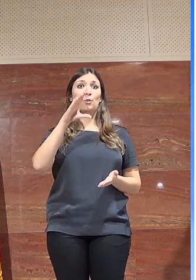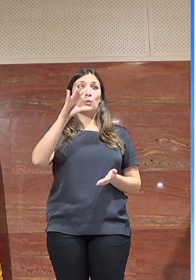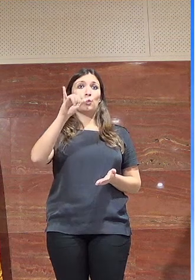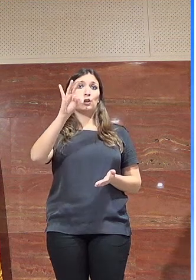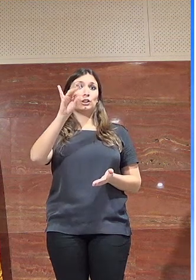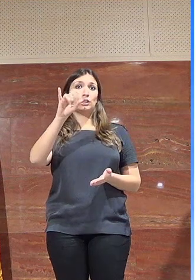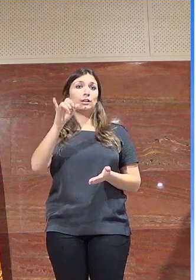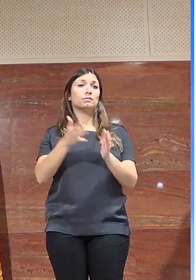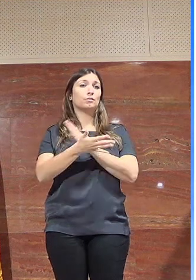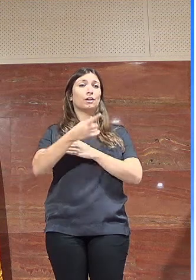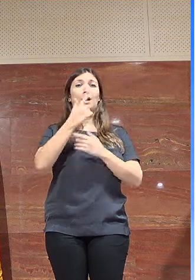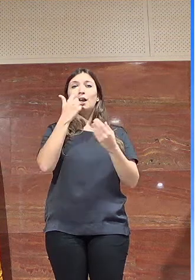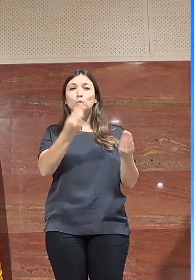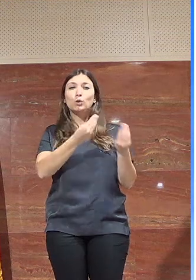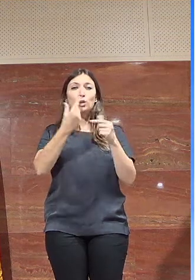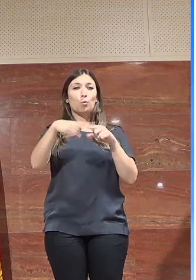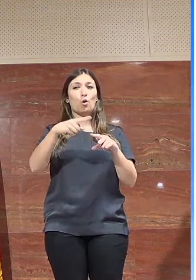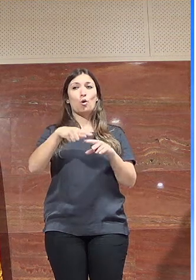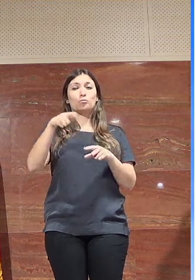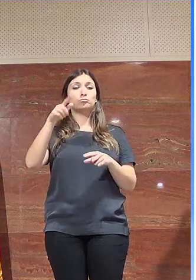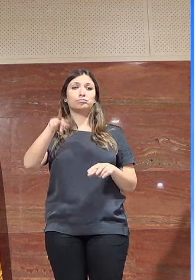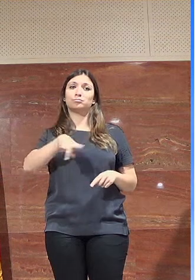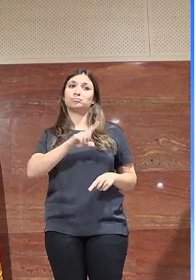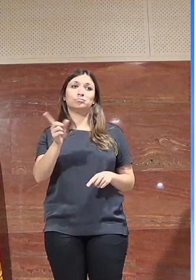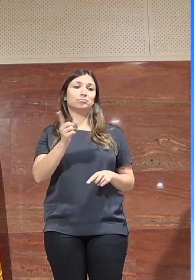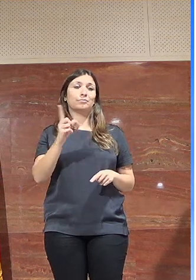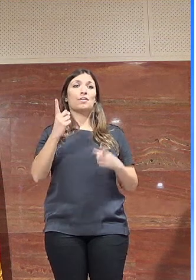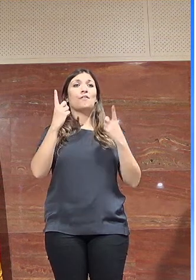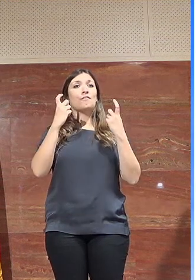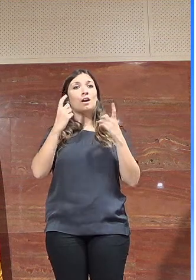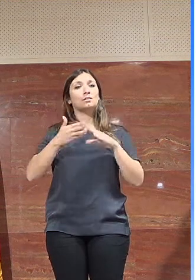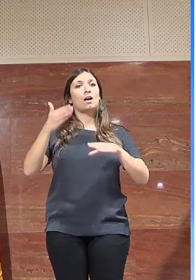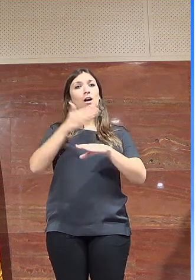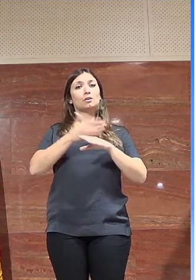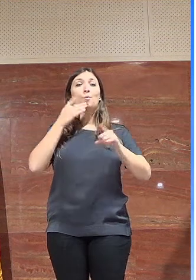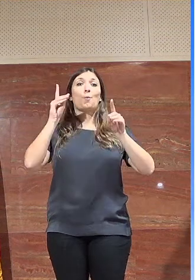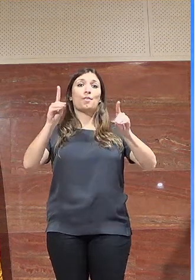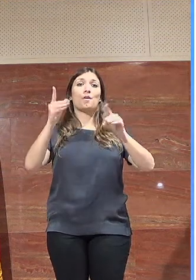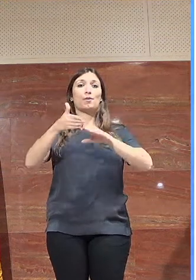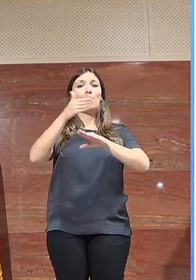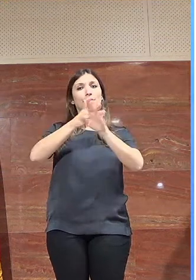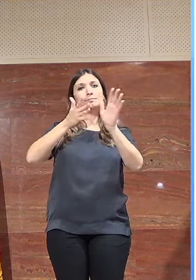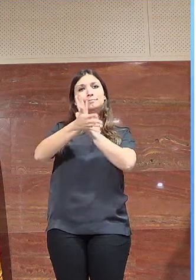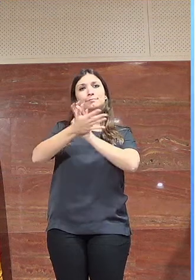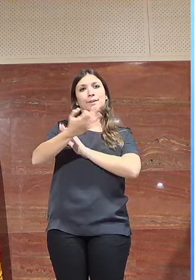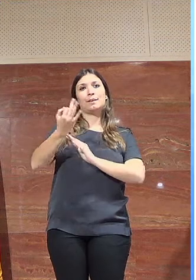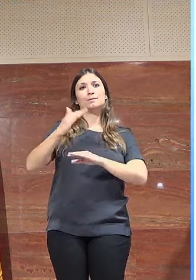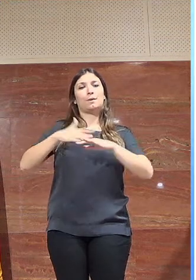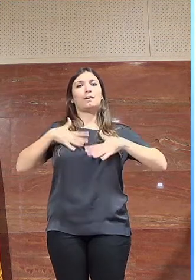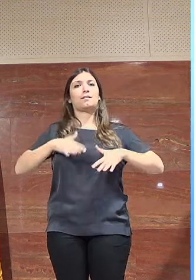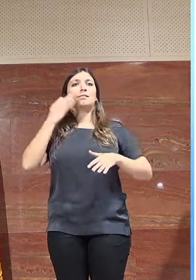del conocimiento intuitivo popular, y quizá habría que hacer una cierta pedagogía previa, ¿no? Porque